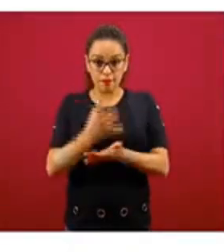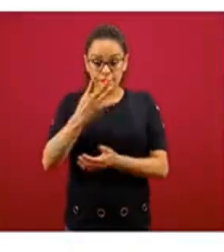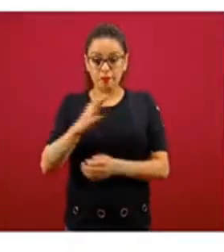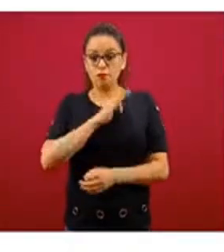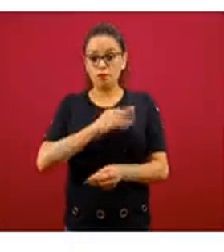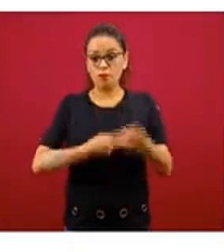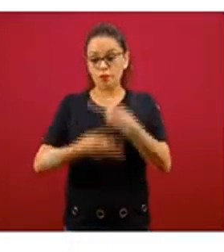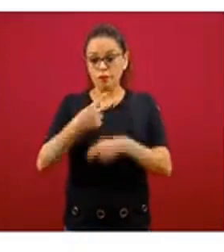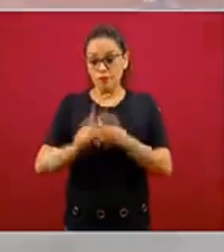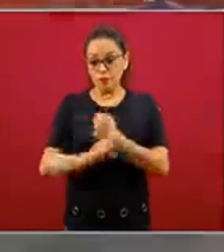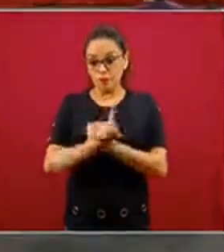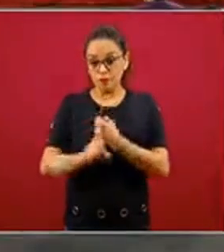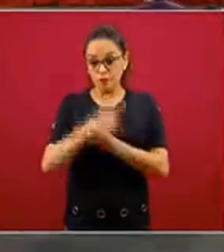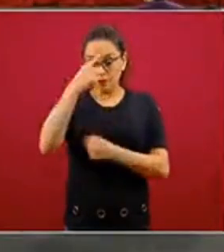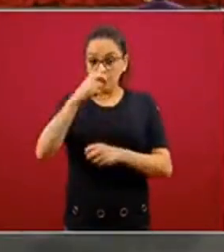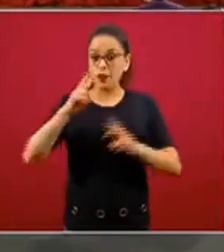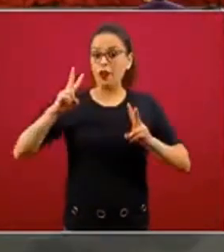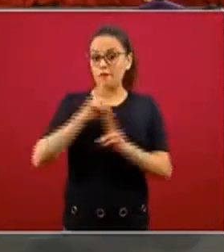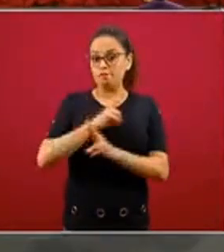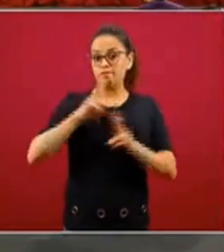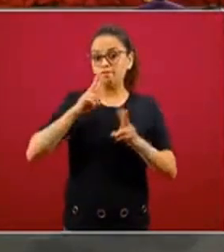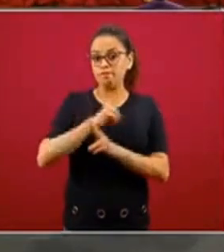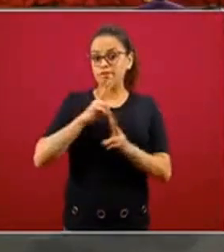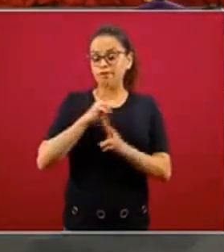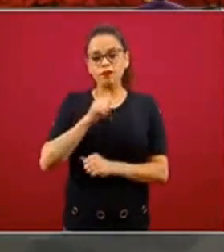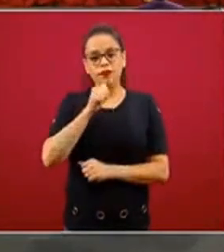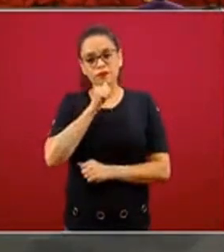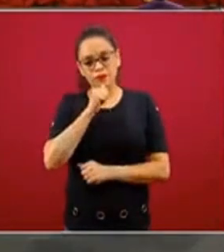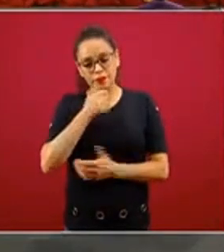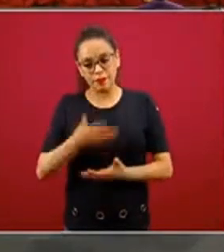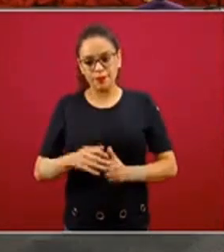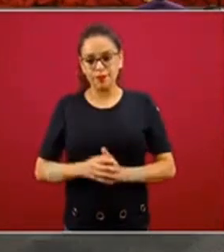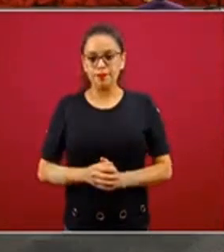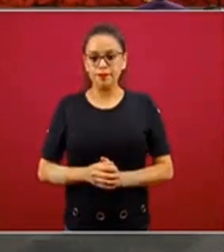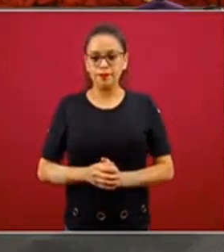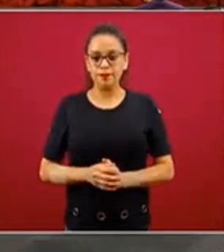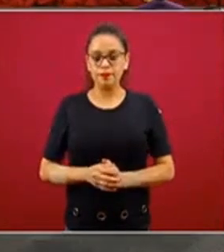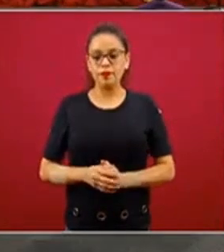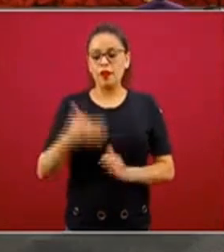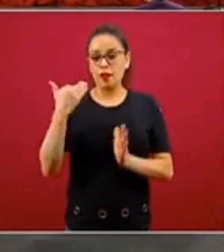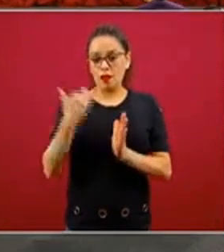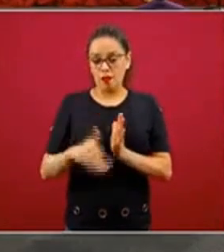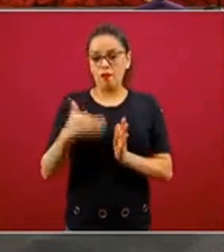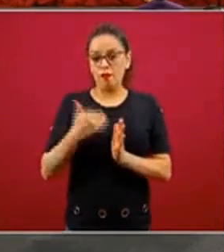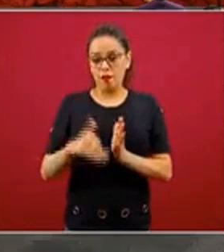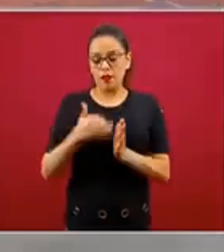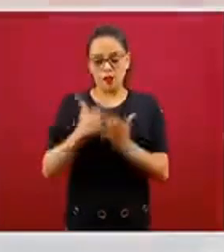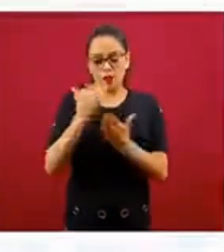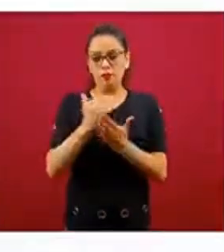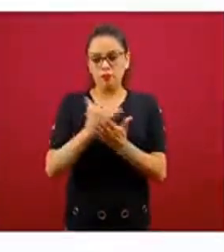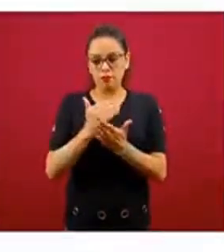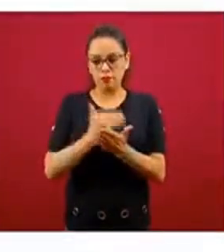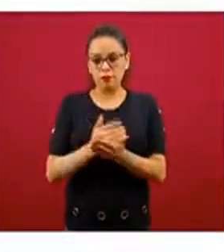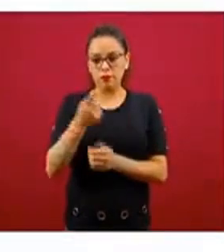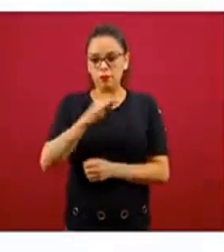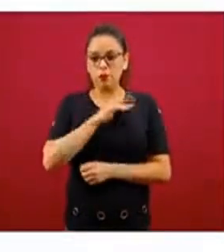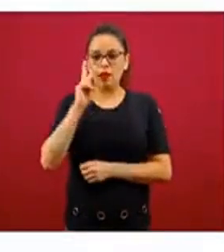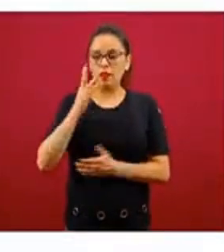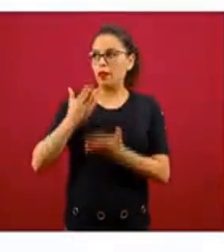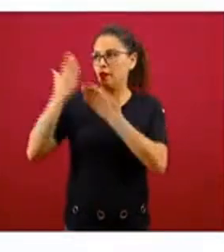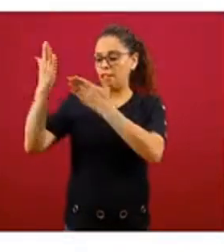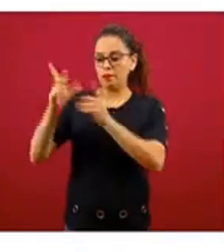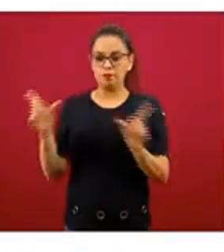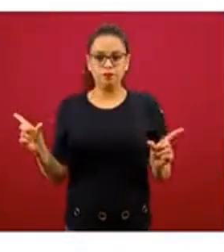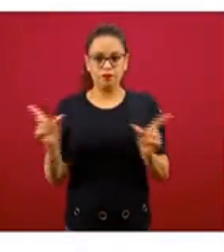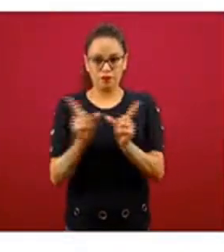favor. Y se han informado también que no hay datos suficientes, y este es un resumen, y aquí está sustentado inclusive con